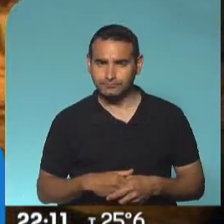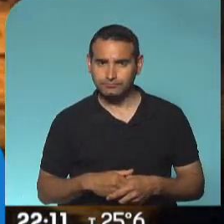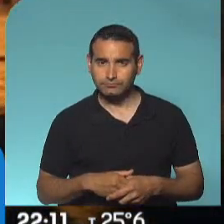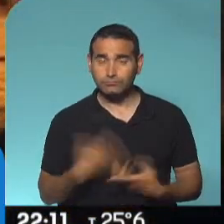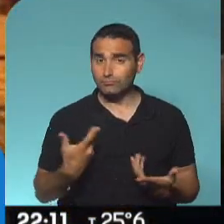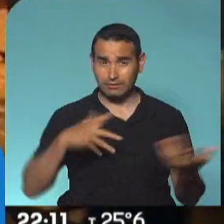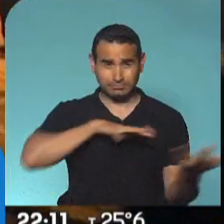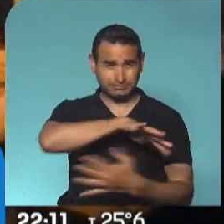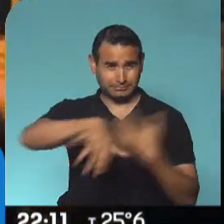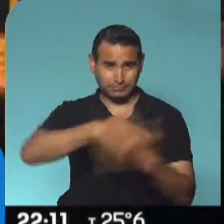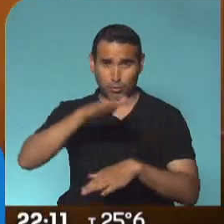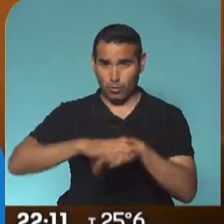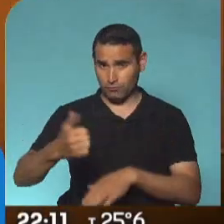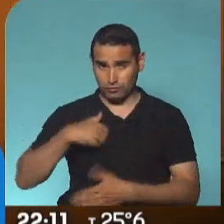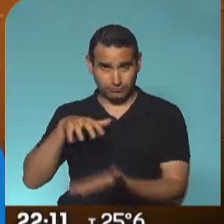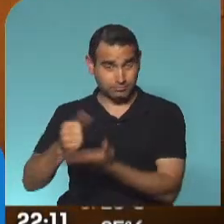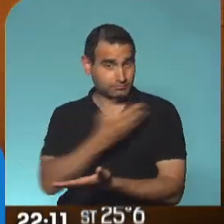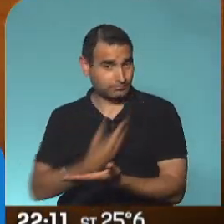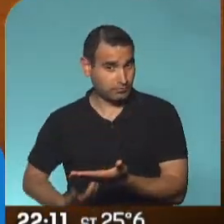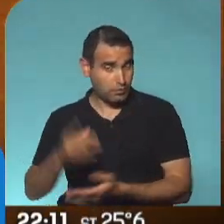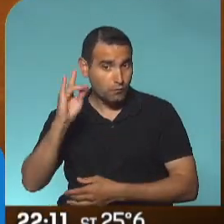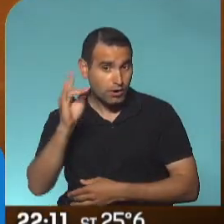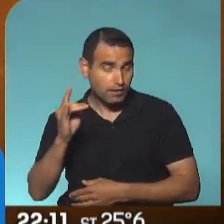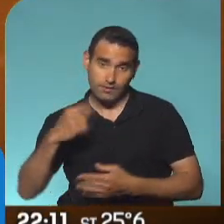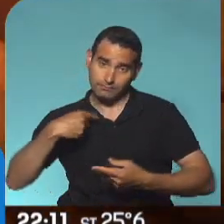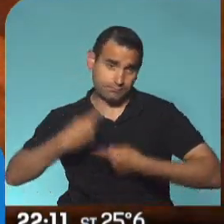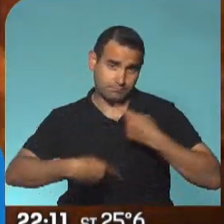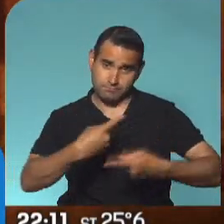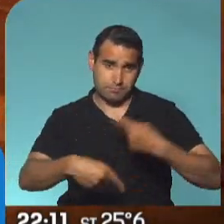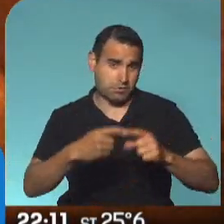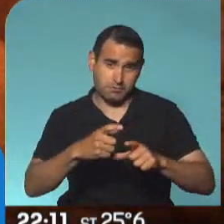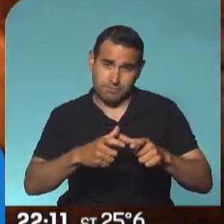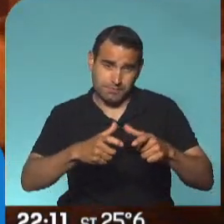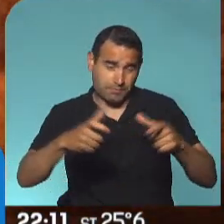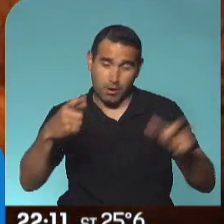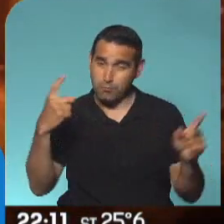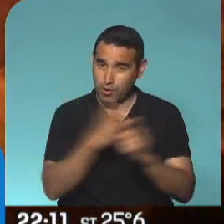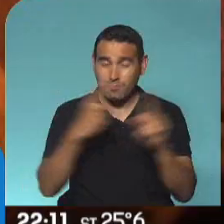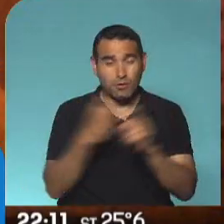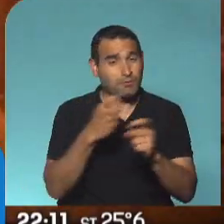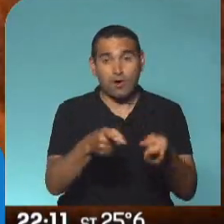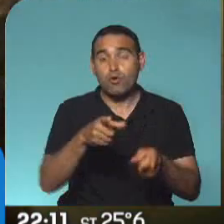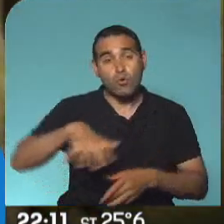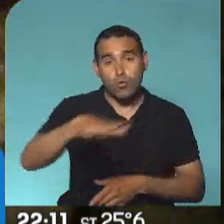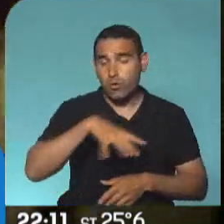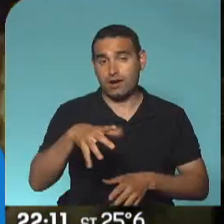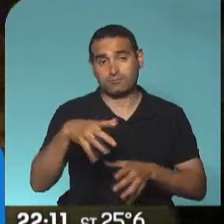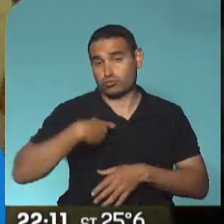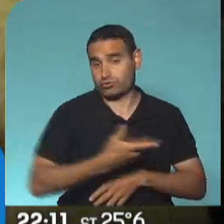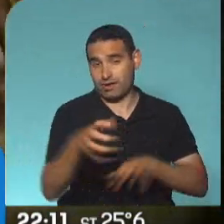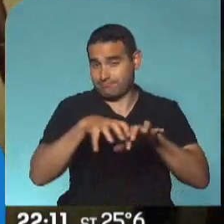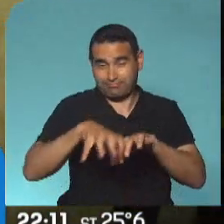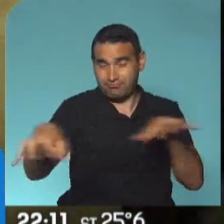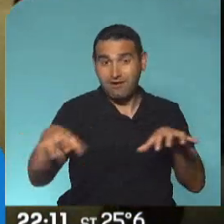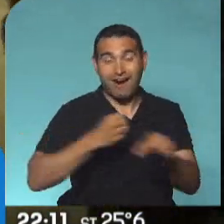crisis desatada por el golpe de Estado en Bolivia sigue en curso y con un final abierto, en una sociedad polarizada como nunca,